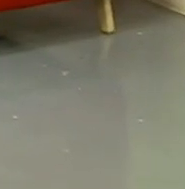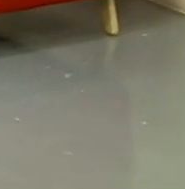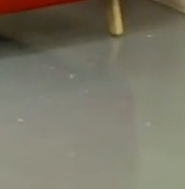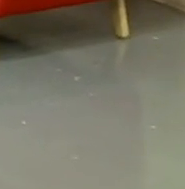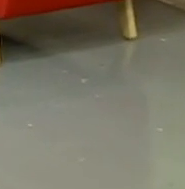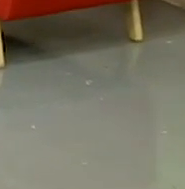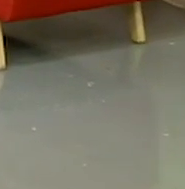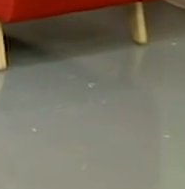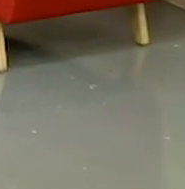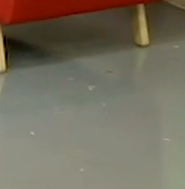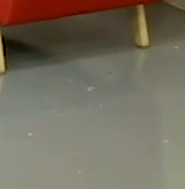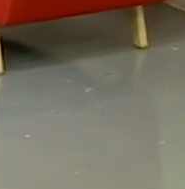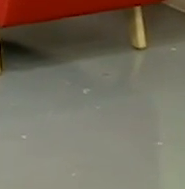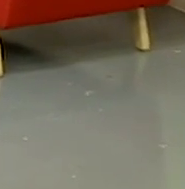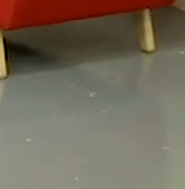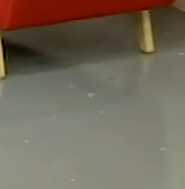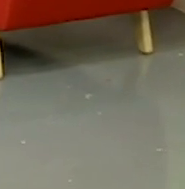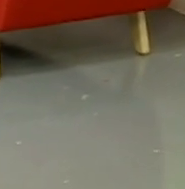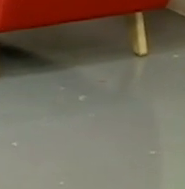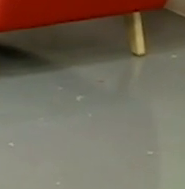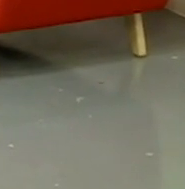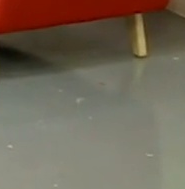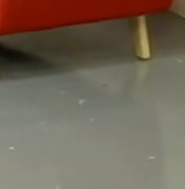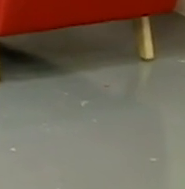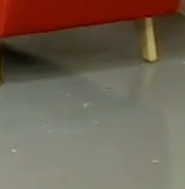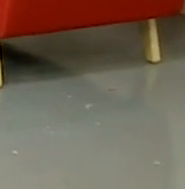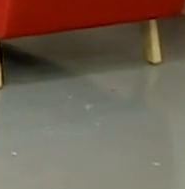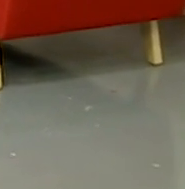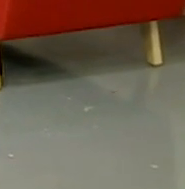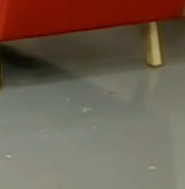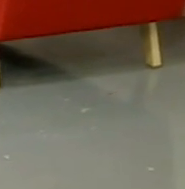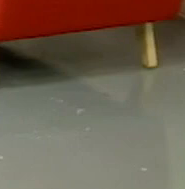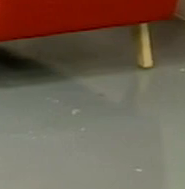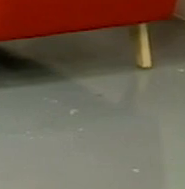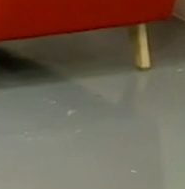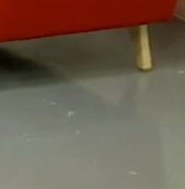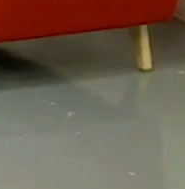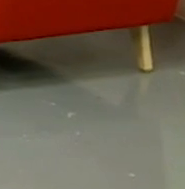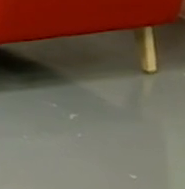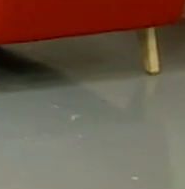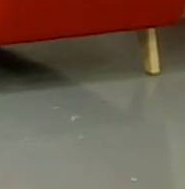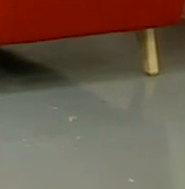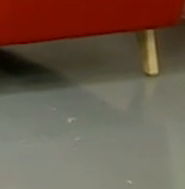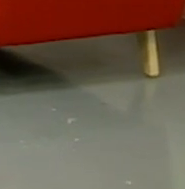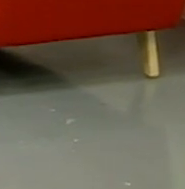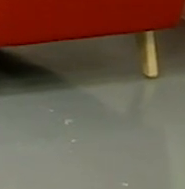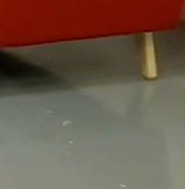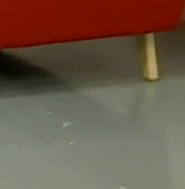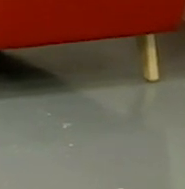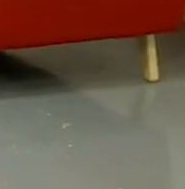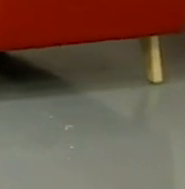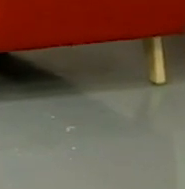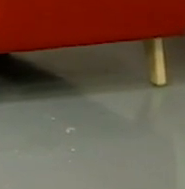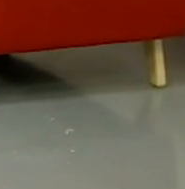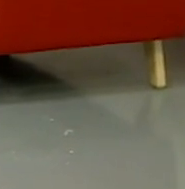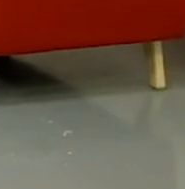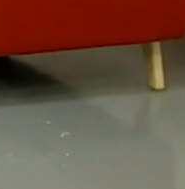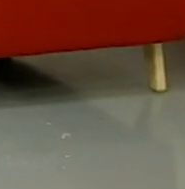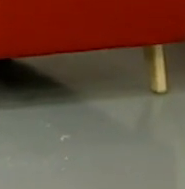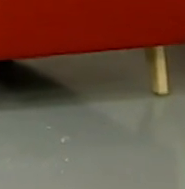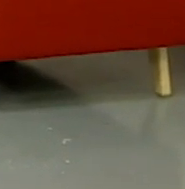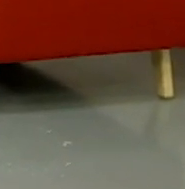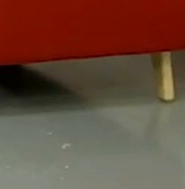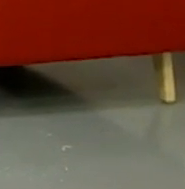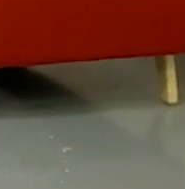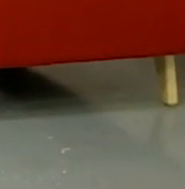Educación Pública que quiere implementar una serie de herramientas para que usted pueda seguir el proceso de estudio con su hijo o hija. Acompáñanos